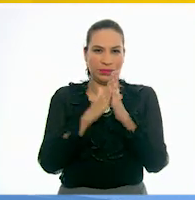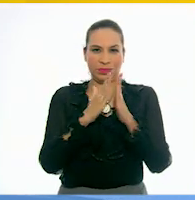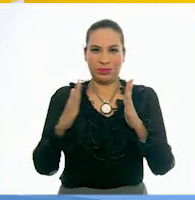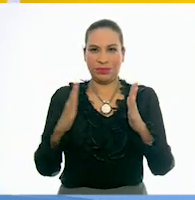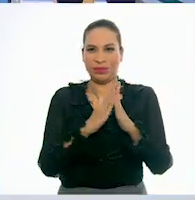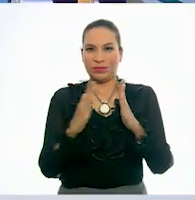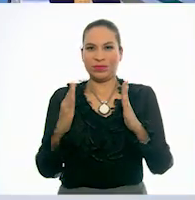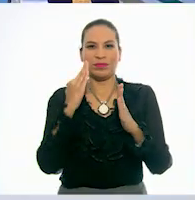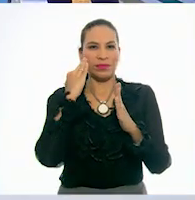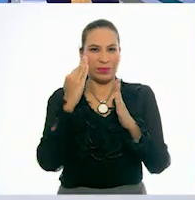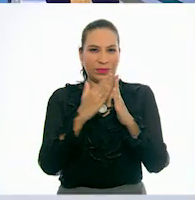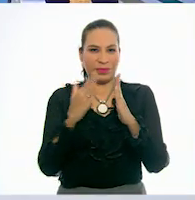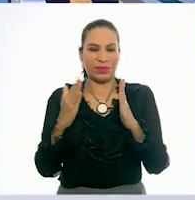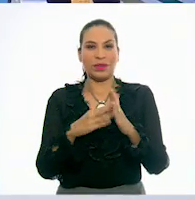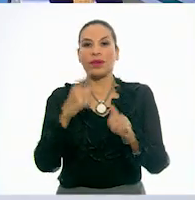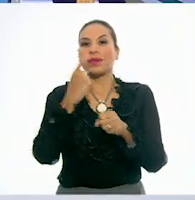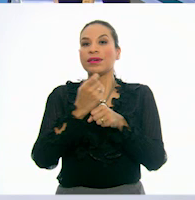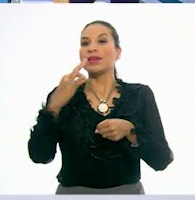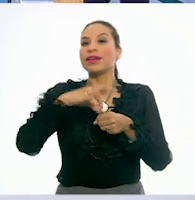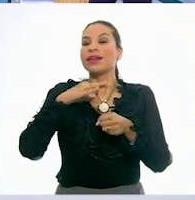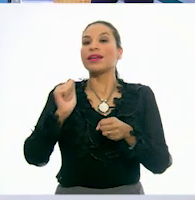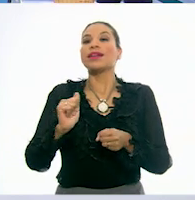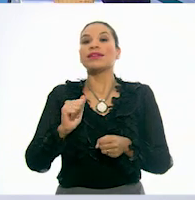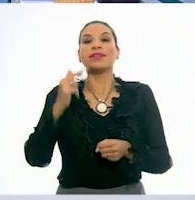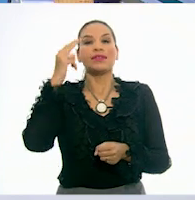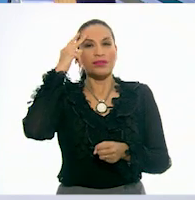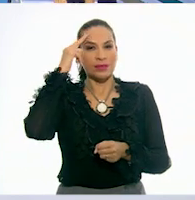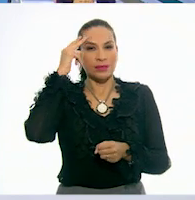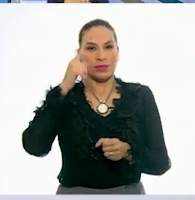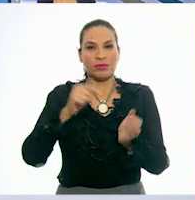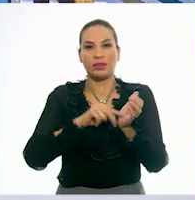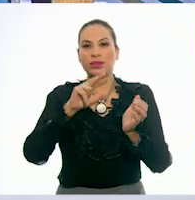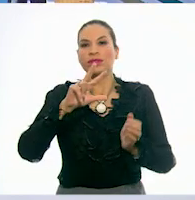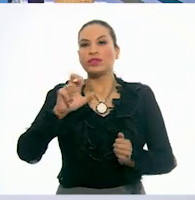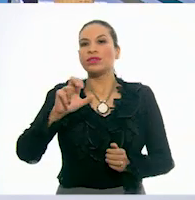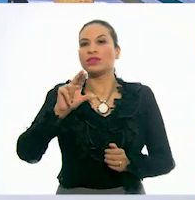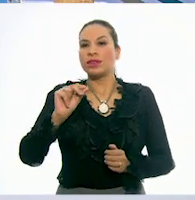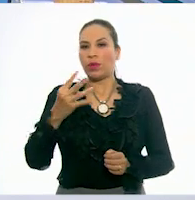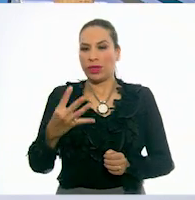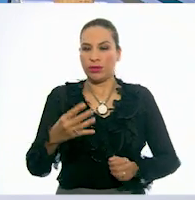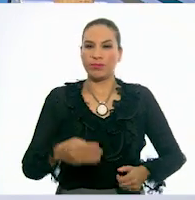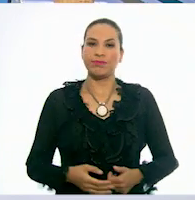del tiempo. La primera reelección de Porfirio Díaz en 1884.